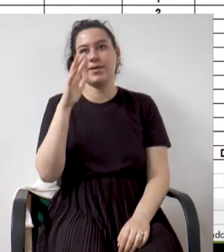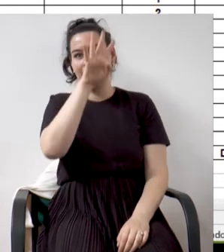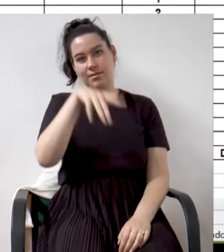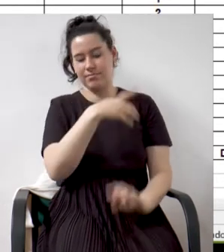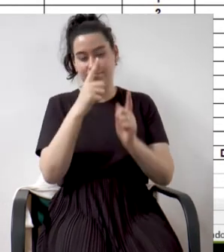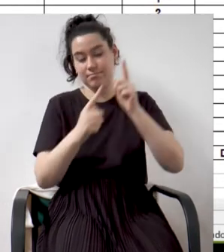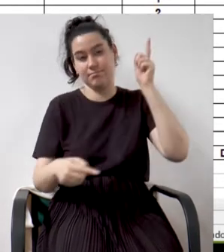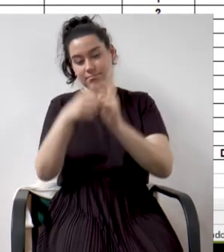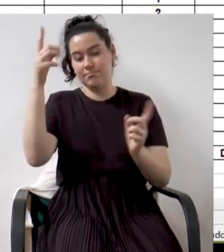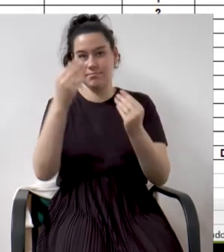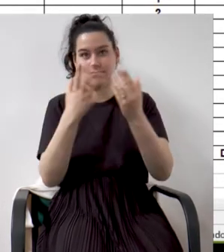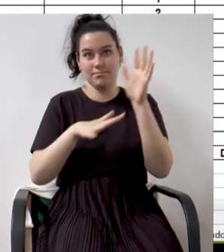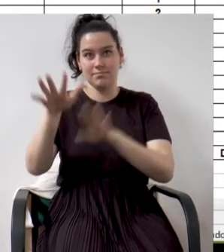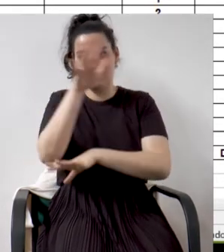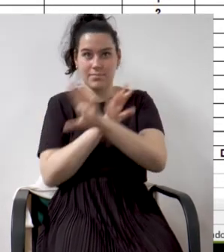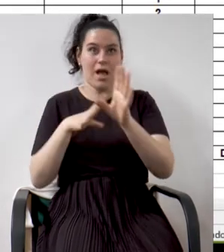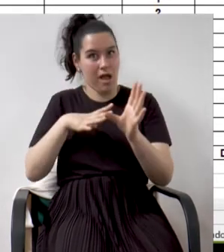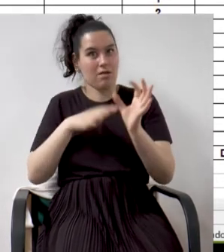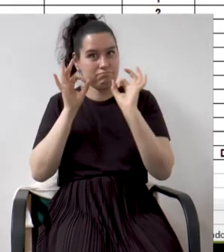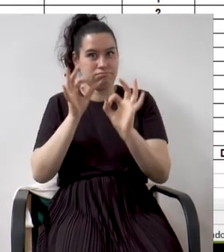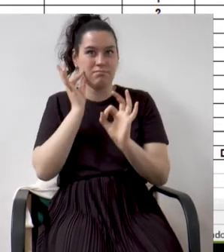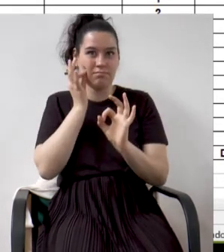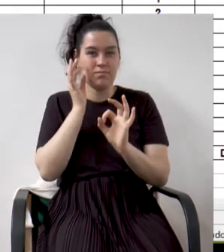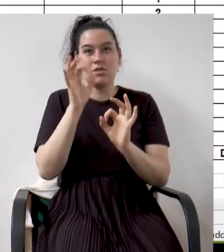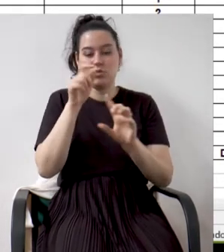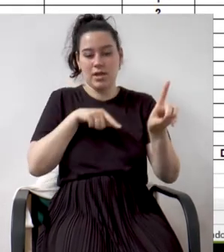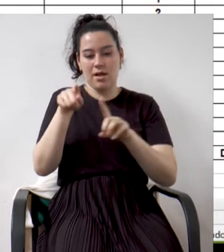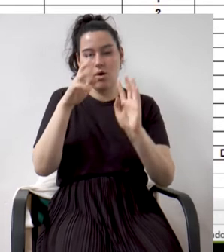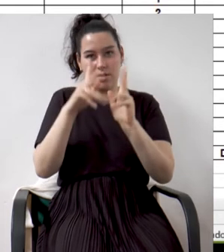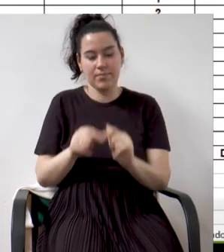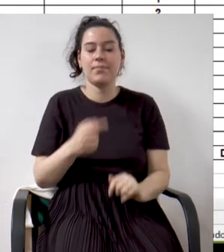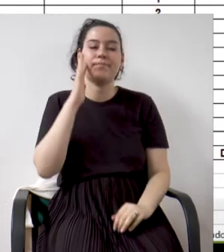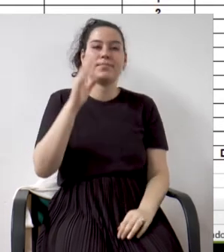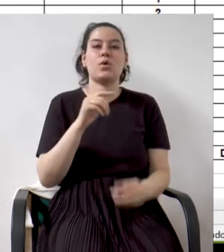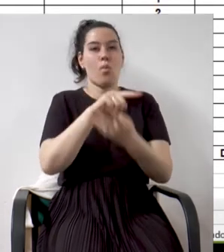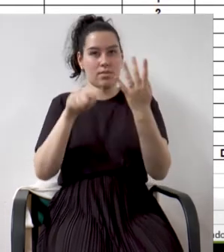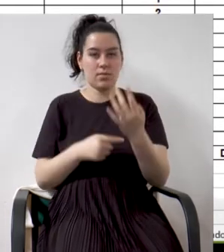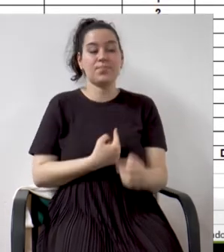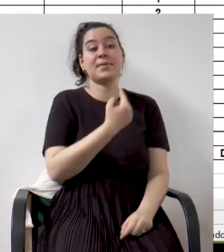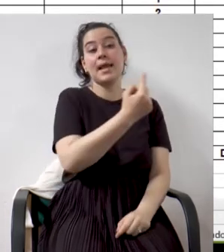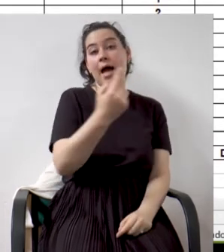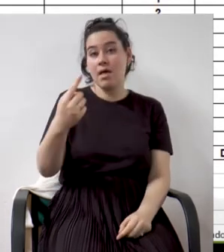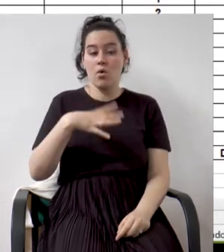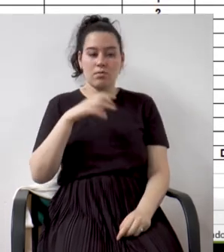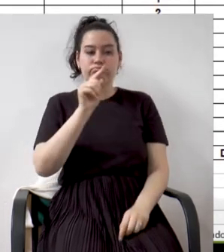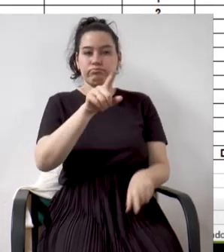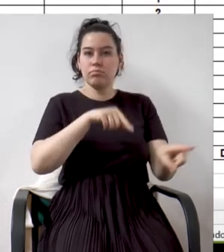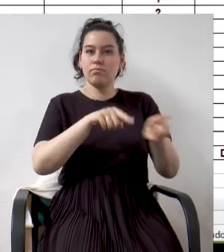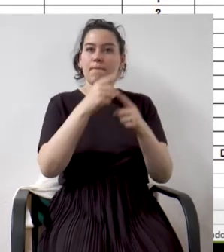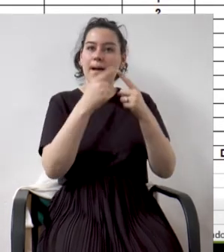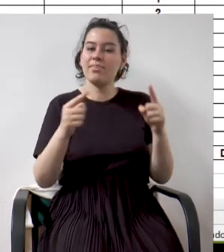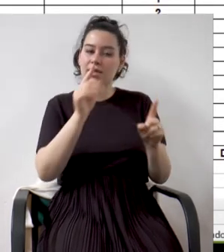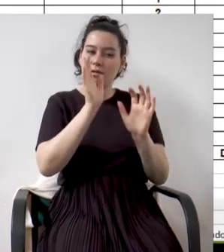es. Tenemos hecho una gran tabla con esto. Cada carrera tiene un cierto número de materias que le son